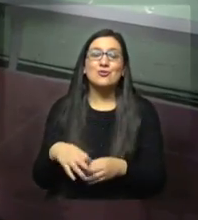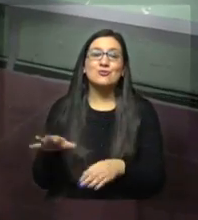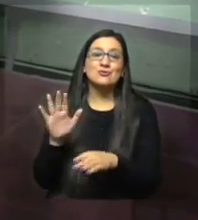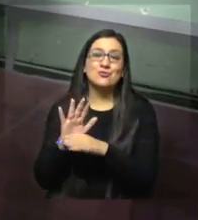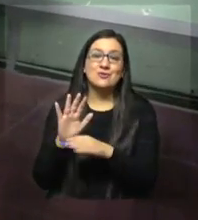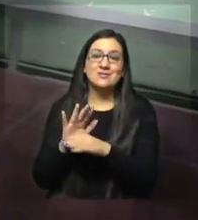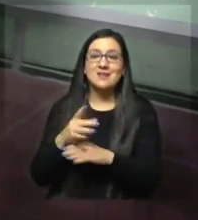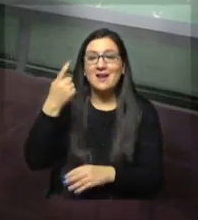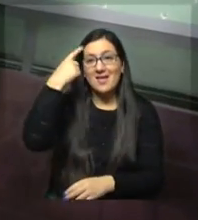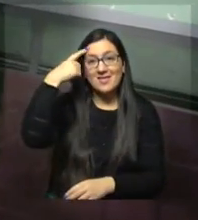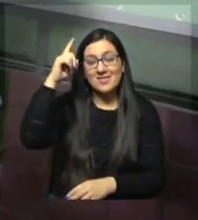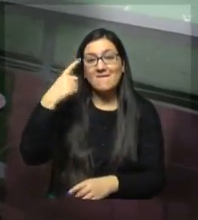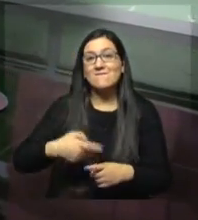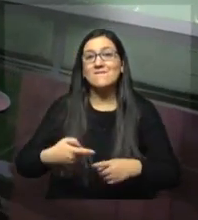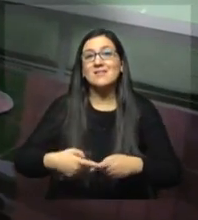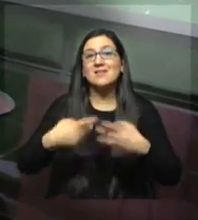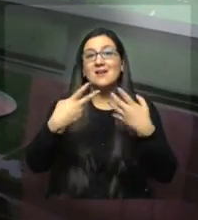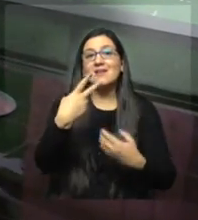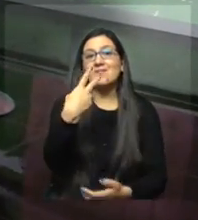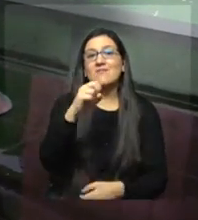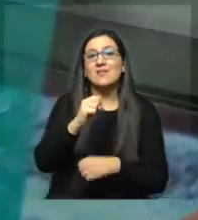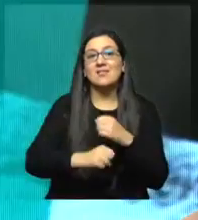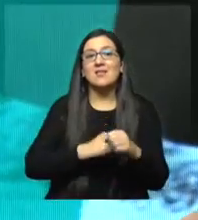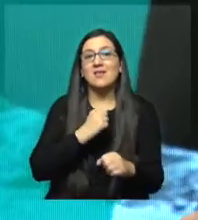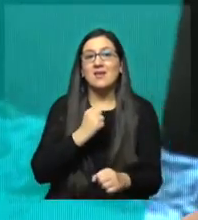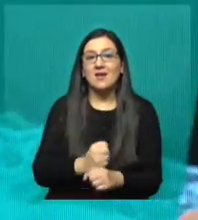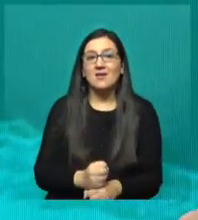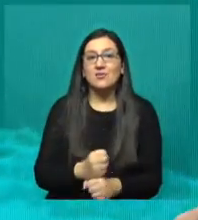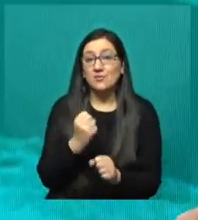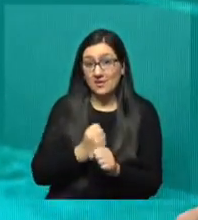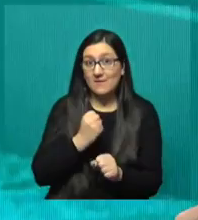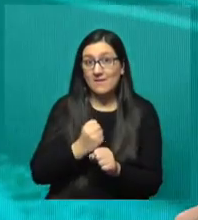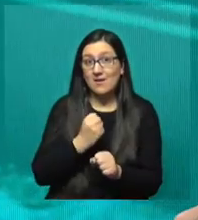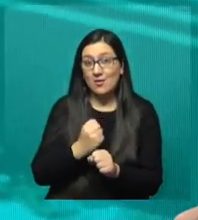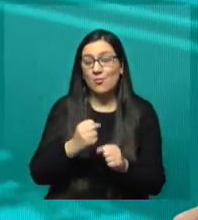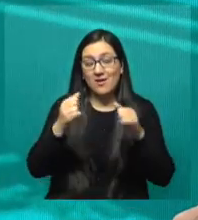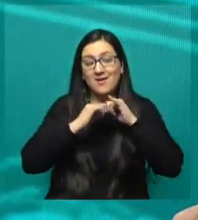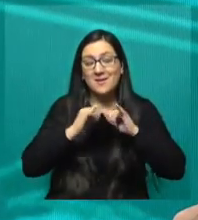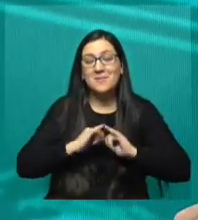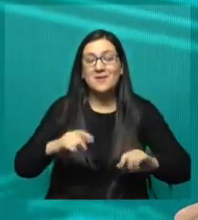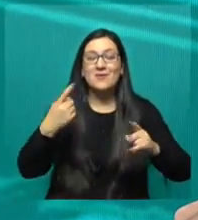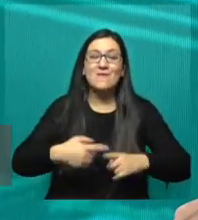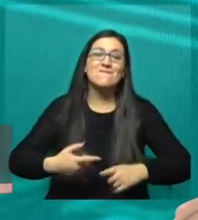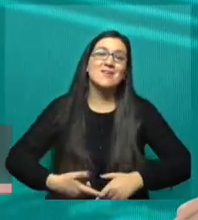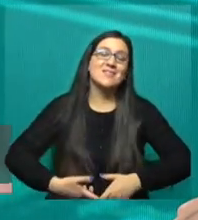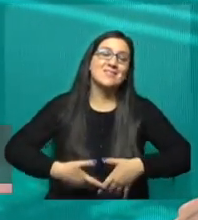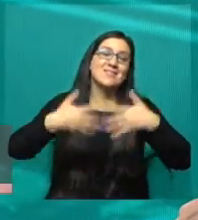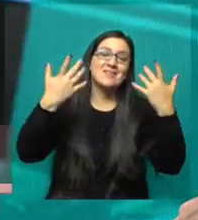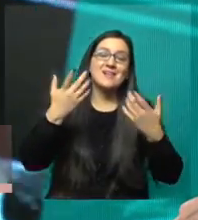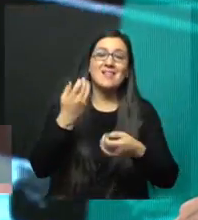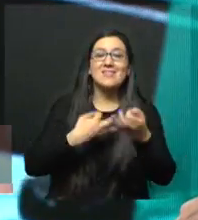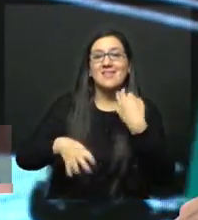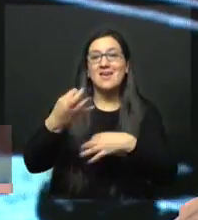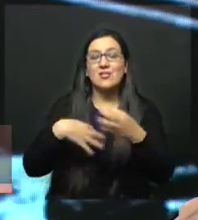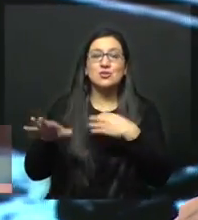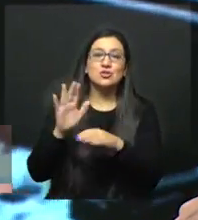bueno, celebrar estos 20 años de transcurridos, digamos, de trayectoria de la campaña, bueno, con una celebración en el Teatro Solís, con